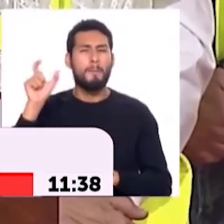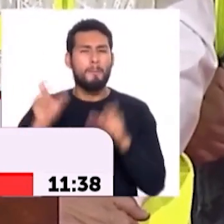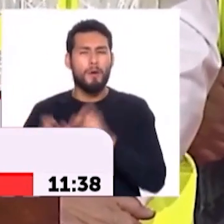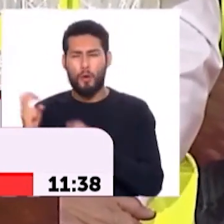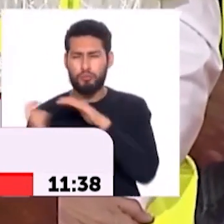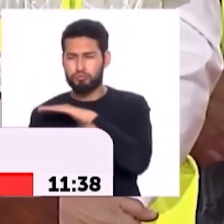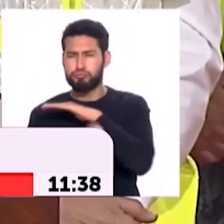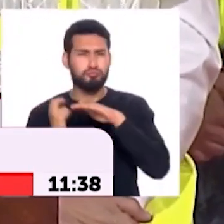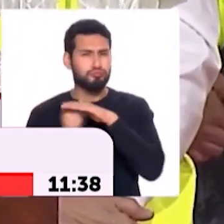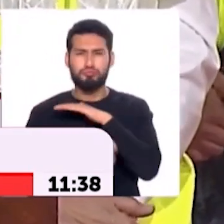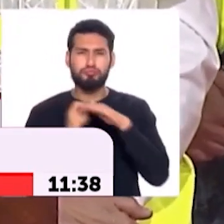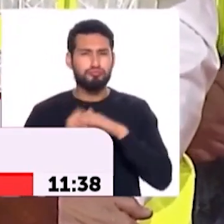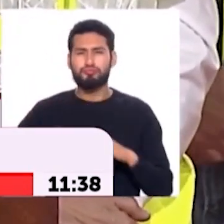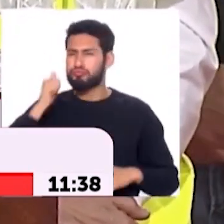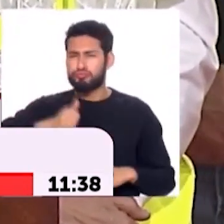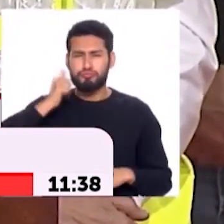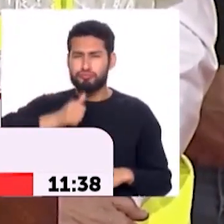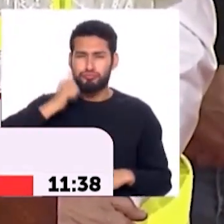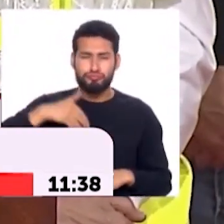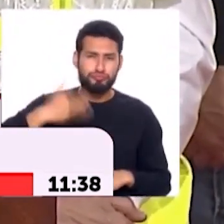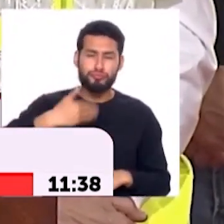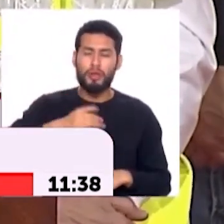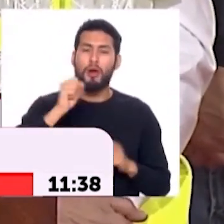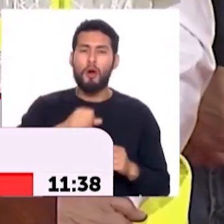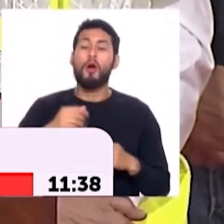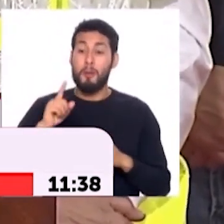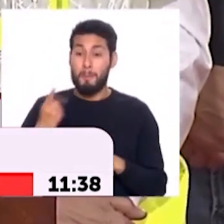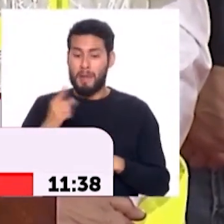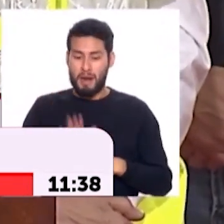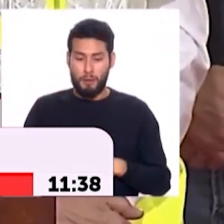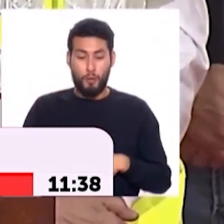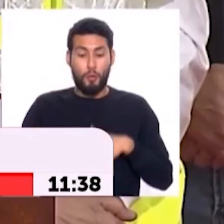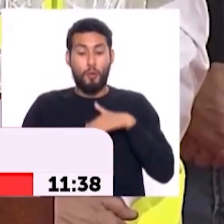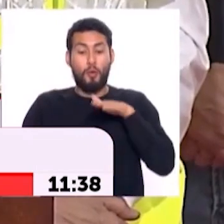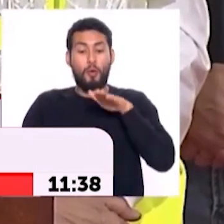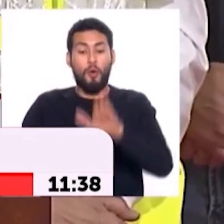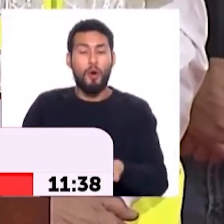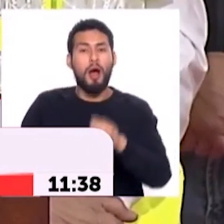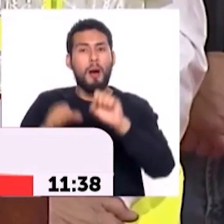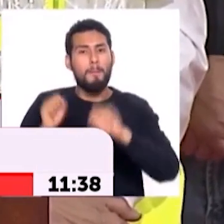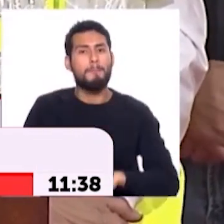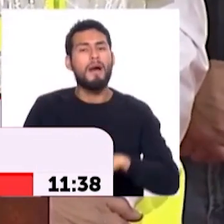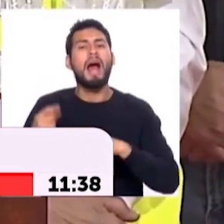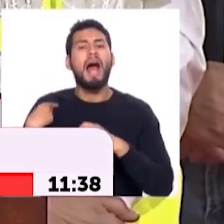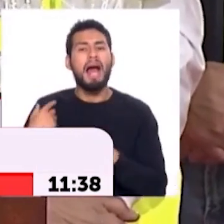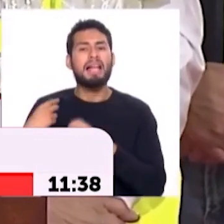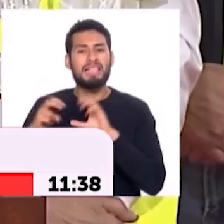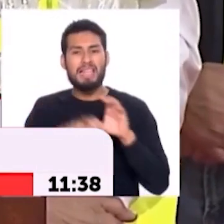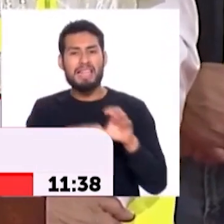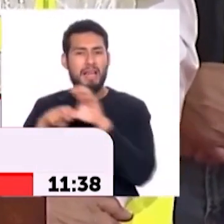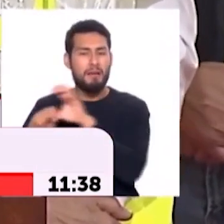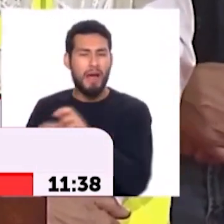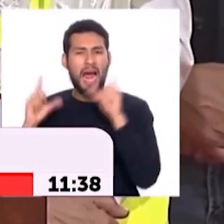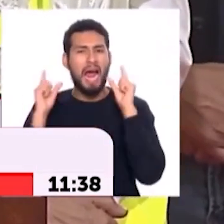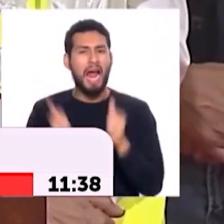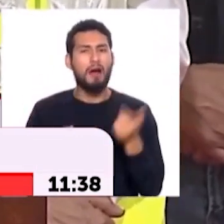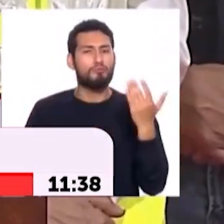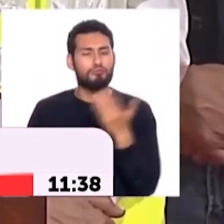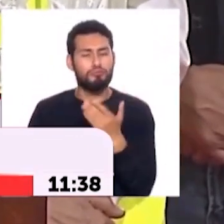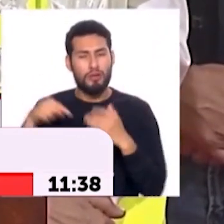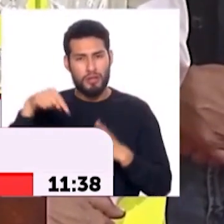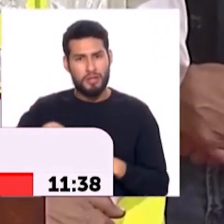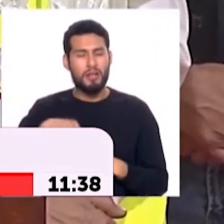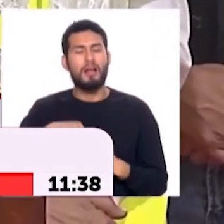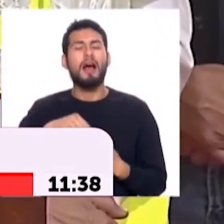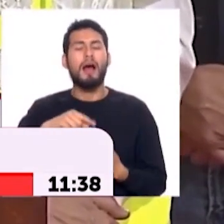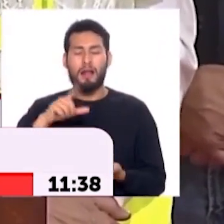comentarte, en esta actividad lo que se ha realizado es el avance, lo que es esta etapa Callao de la línea 2 del metro de